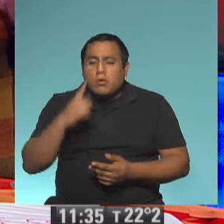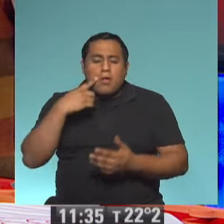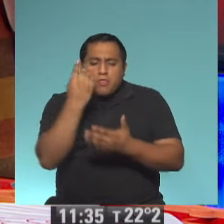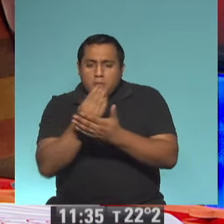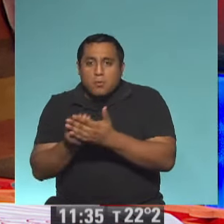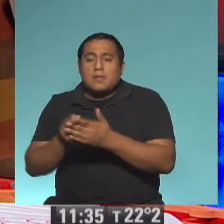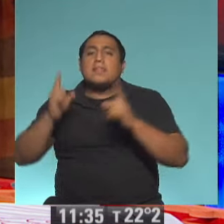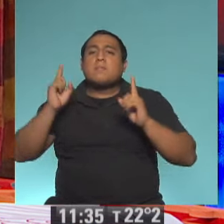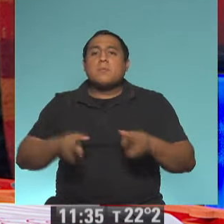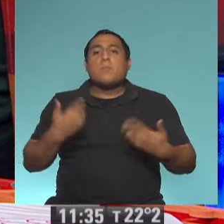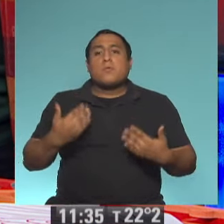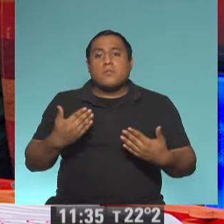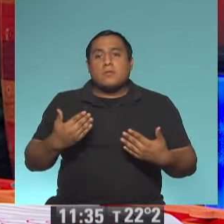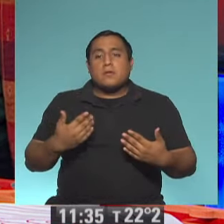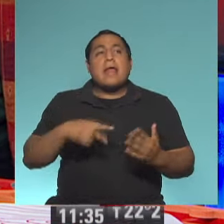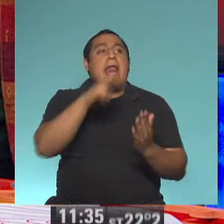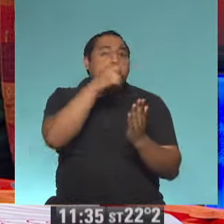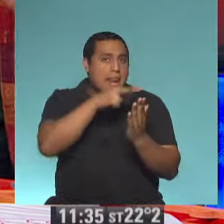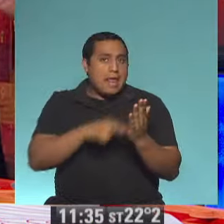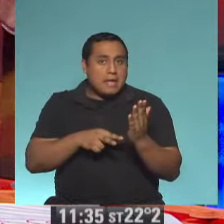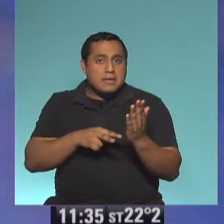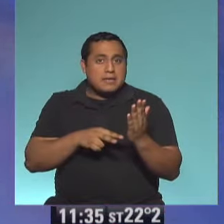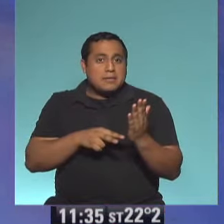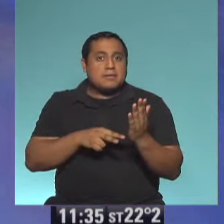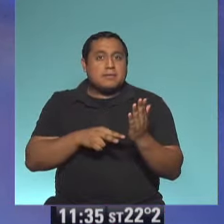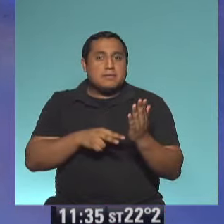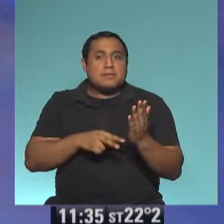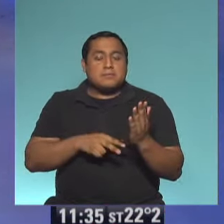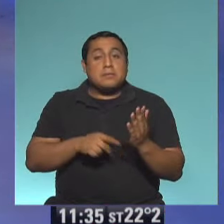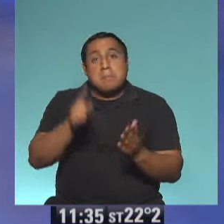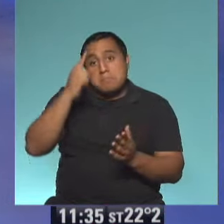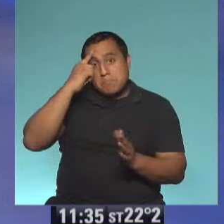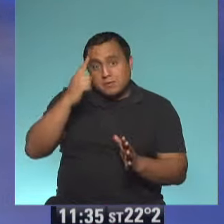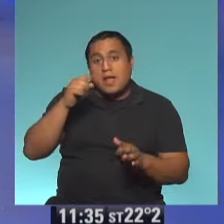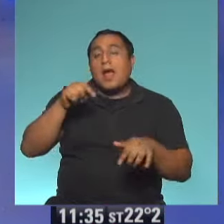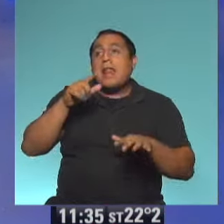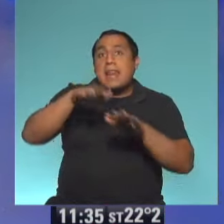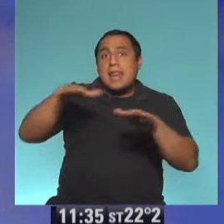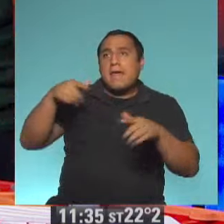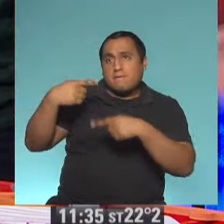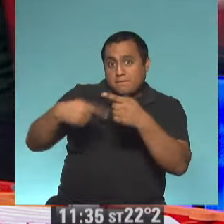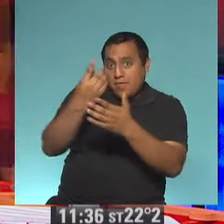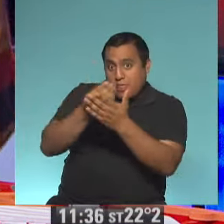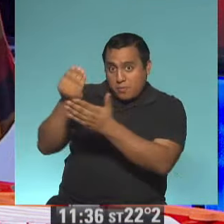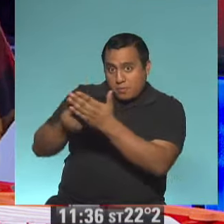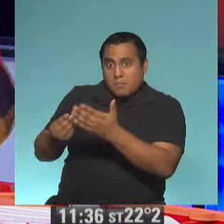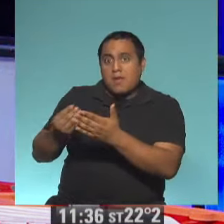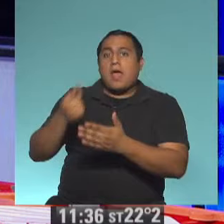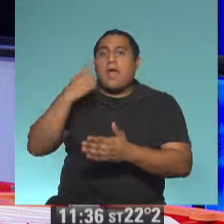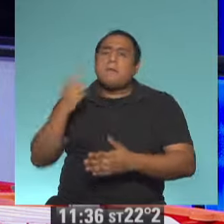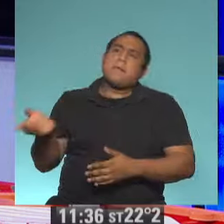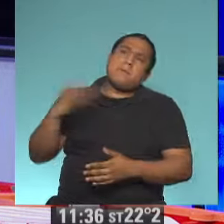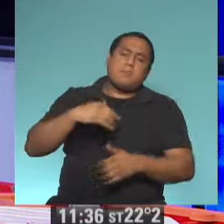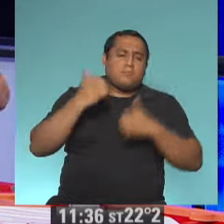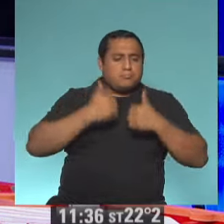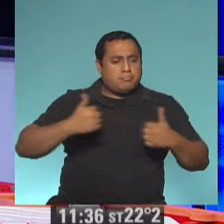dibujar, pero también podemos leer. Ajá. Así que, ¿qué les parece si mientras los chicos siguen dibujando, vamos al